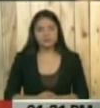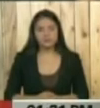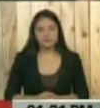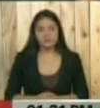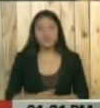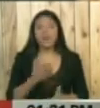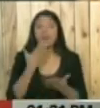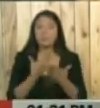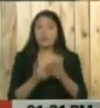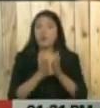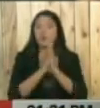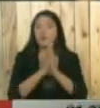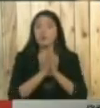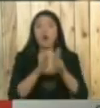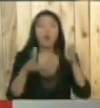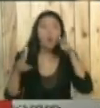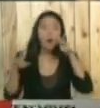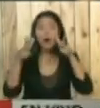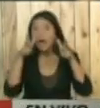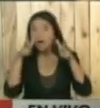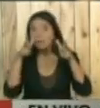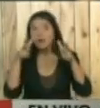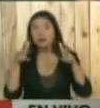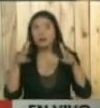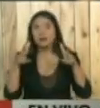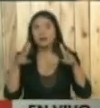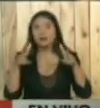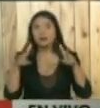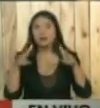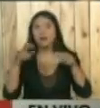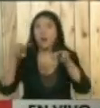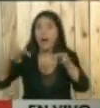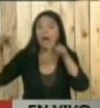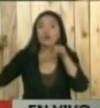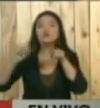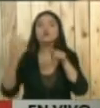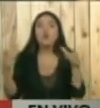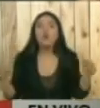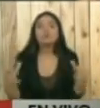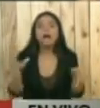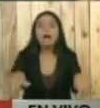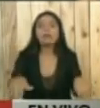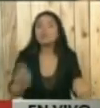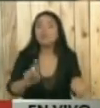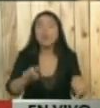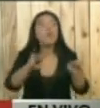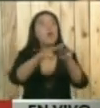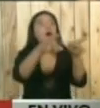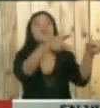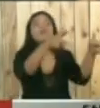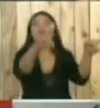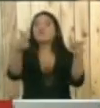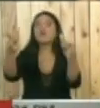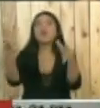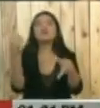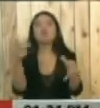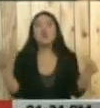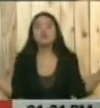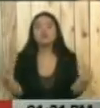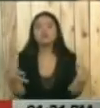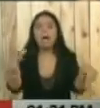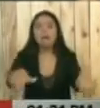Les pido a los compañeros de las cámaras, los que están en las gradas también quieren que los vean, no es nada más los que están aquí. Ustedes meten la cámara aquí nada más,